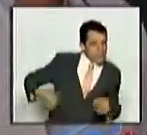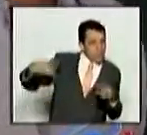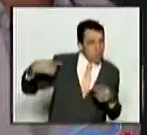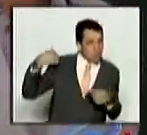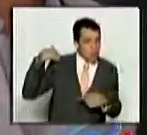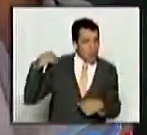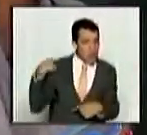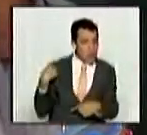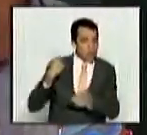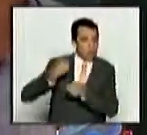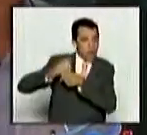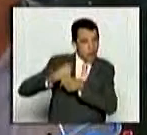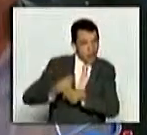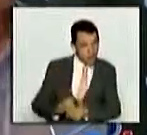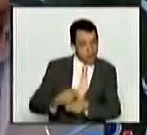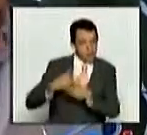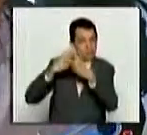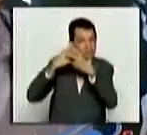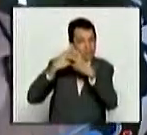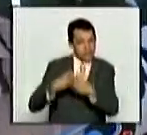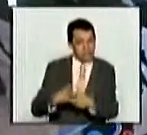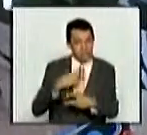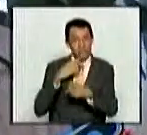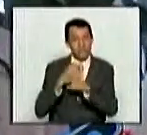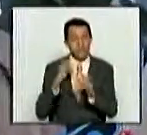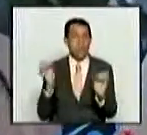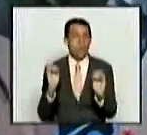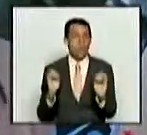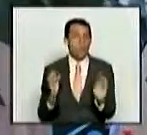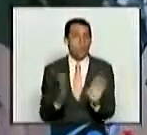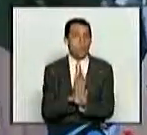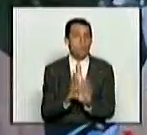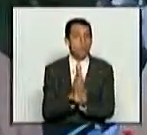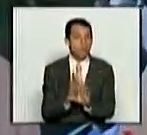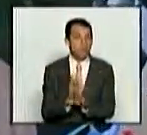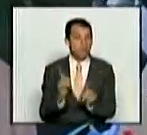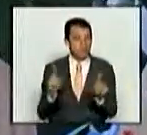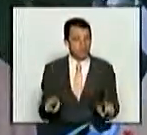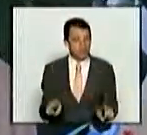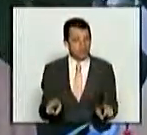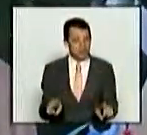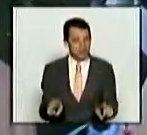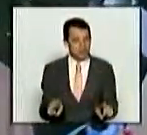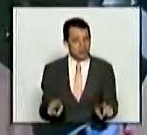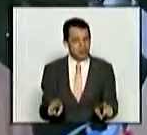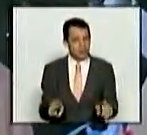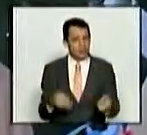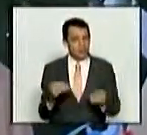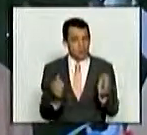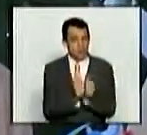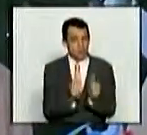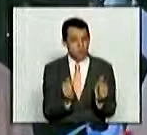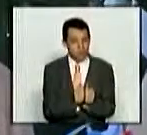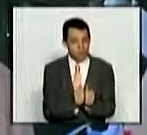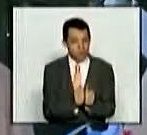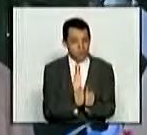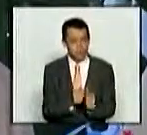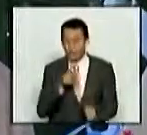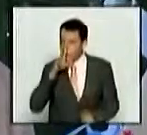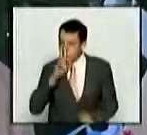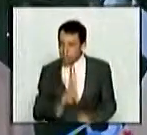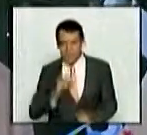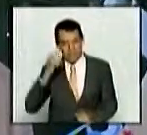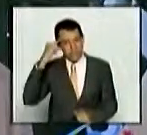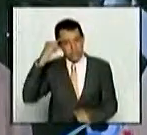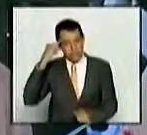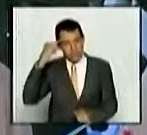con cervicalgias severas, incluso hemos llegado a manejar y acompañar en el proceso de aparentes